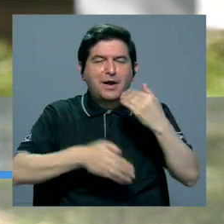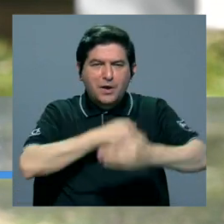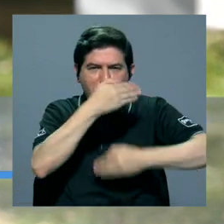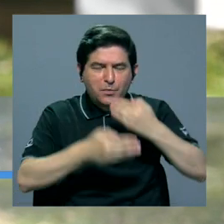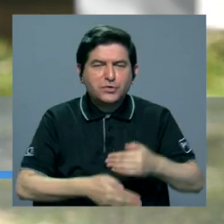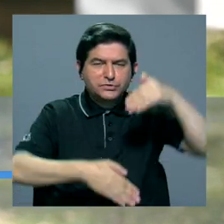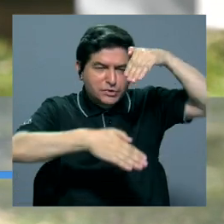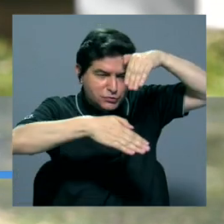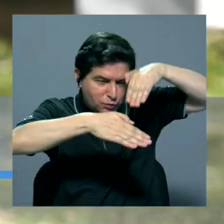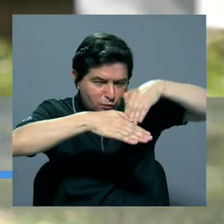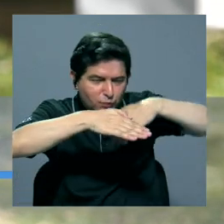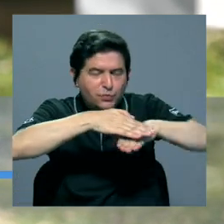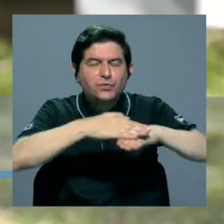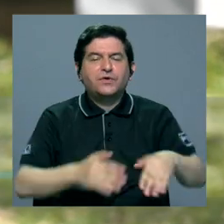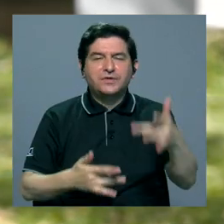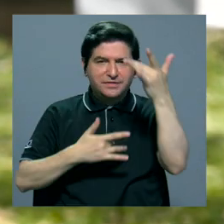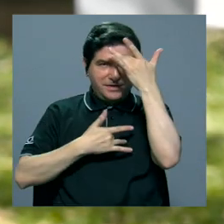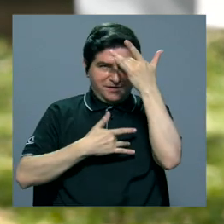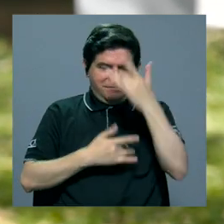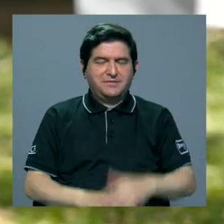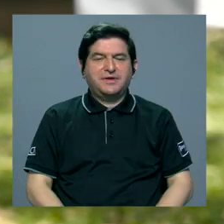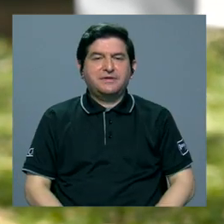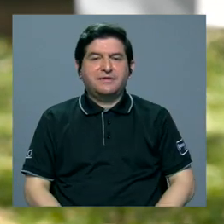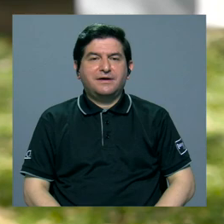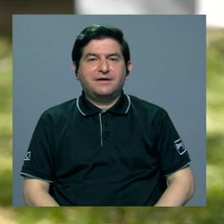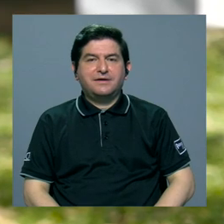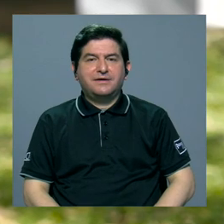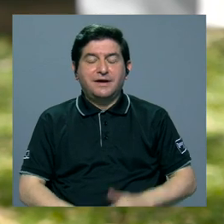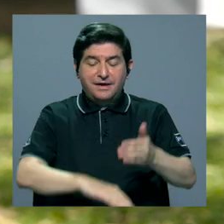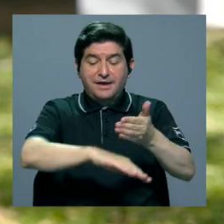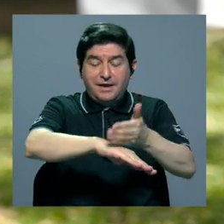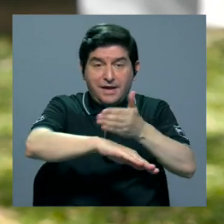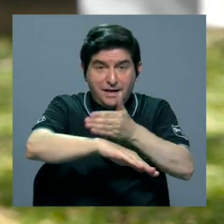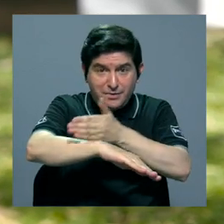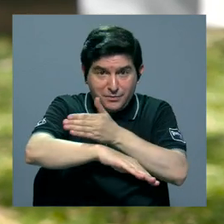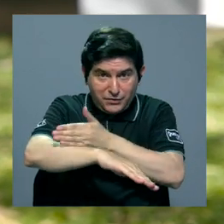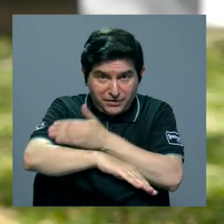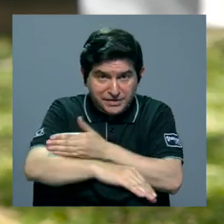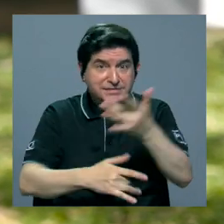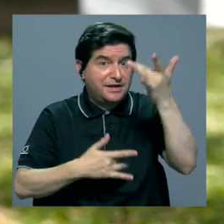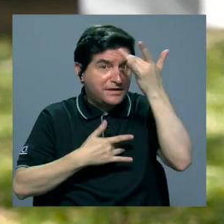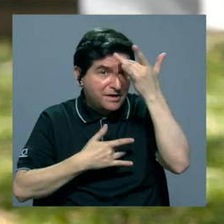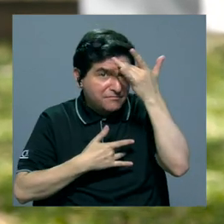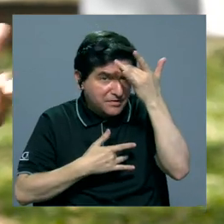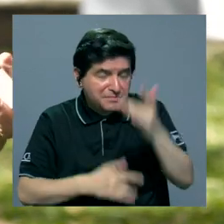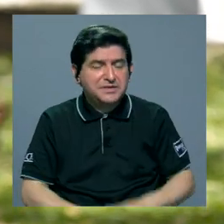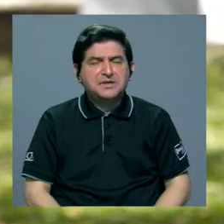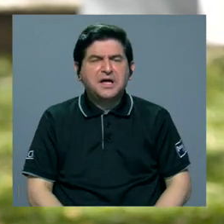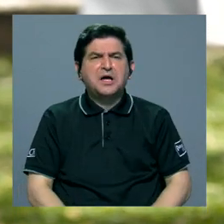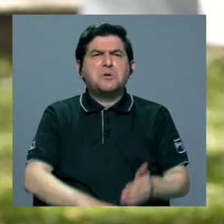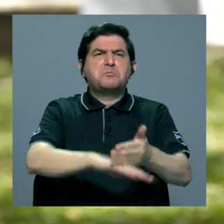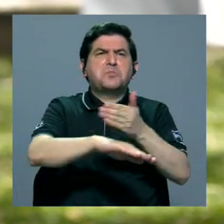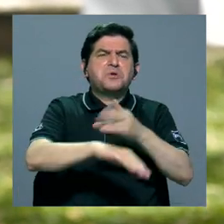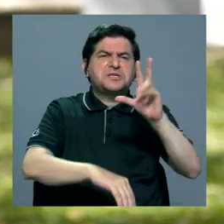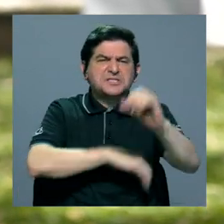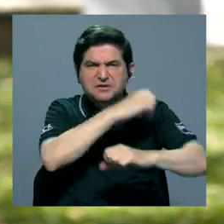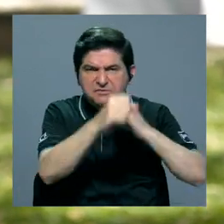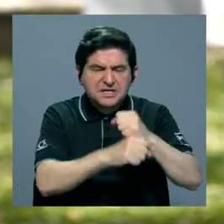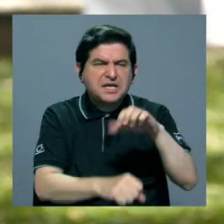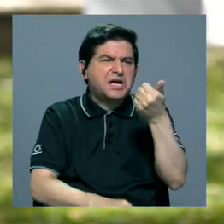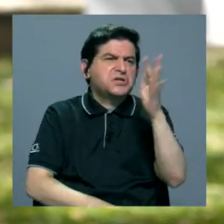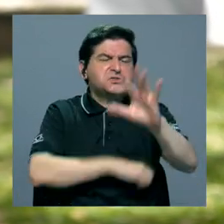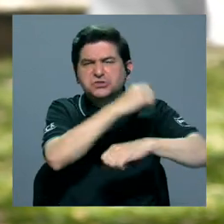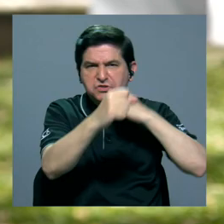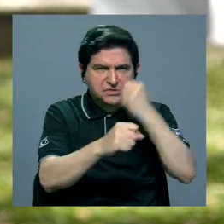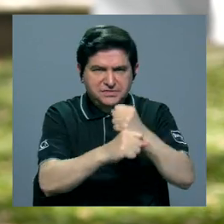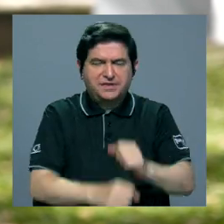procesos que subyacen a la enfermedad en su progreso. Esta enfermedad progresa 20 años, 15